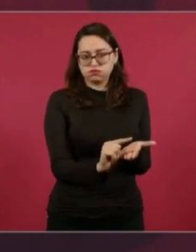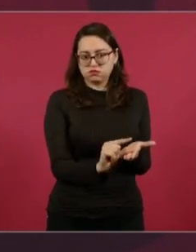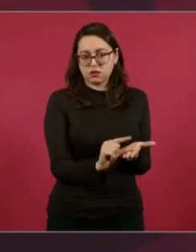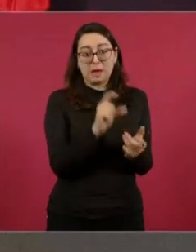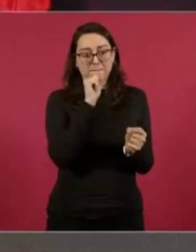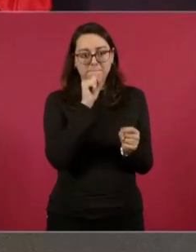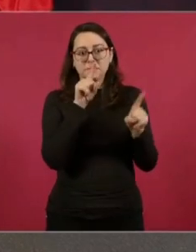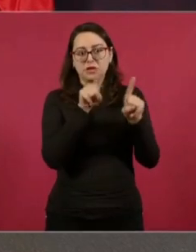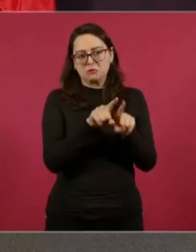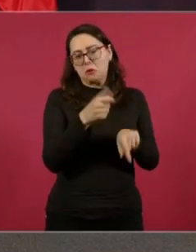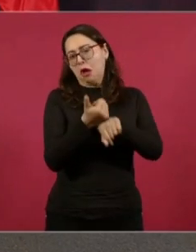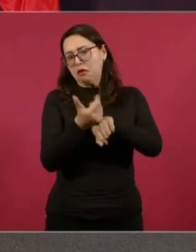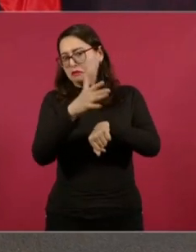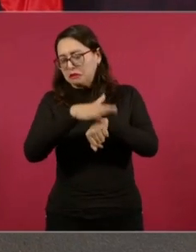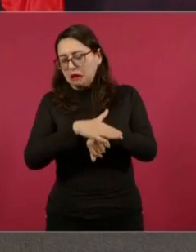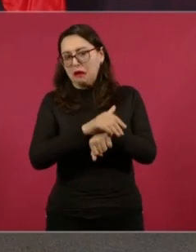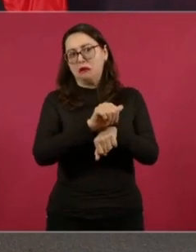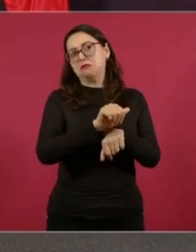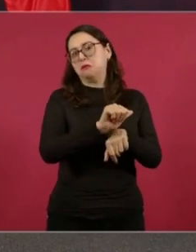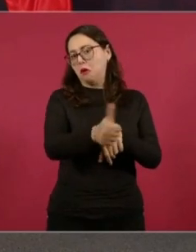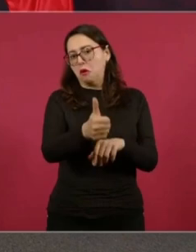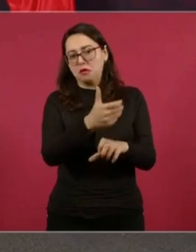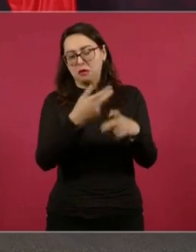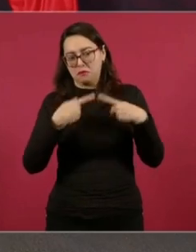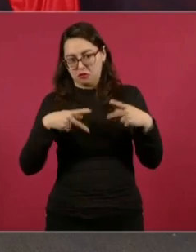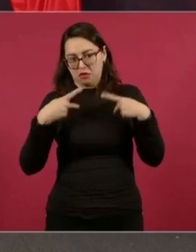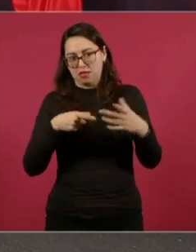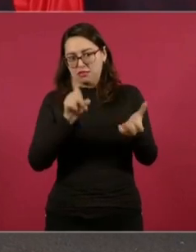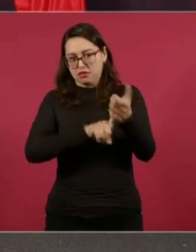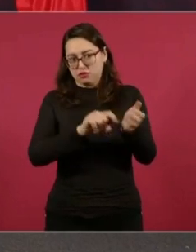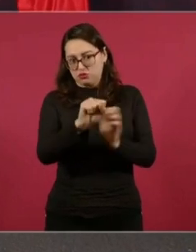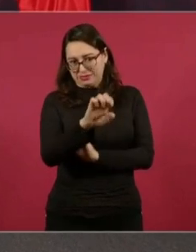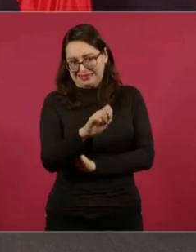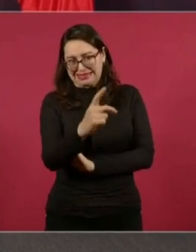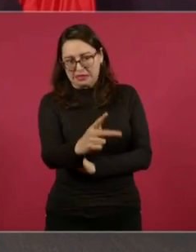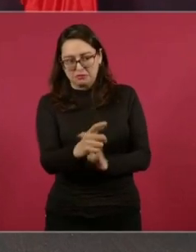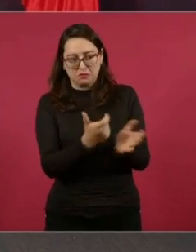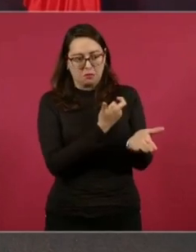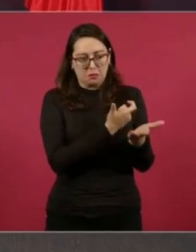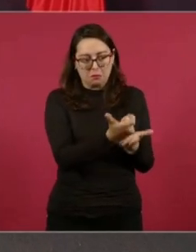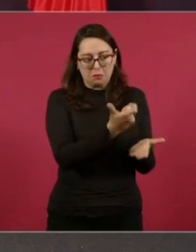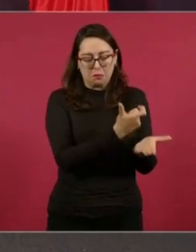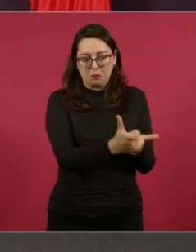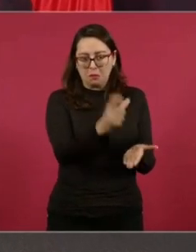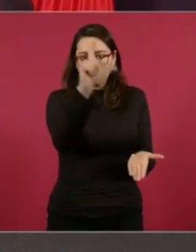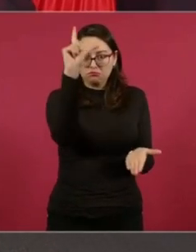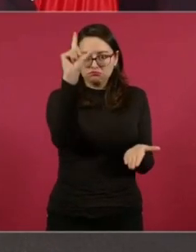Y fue creciendo